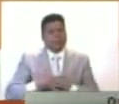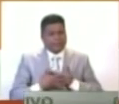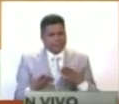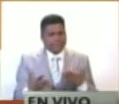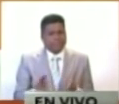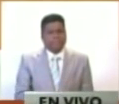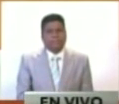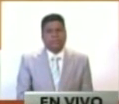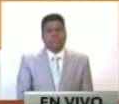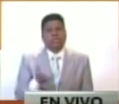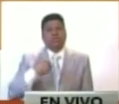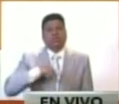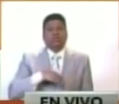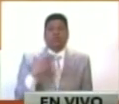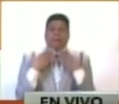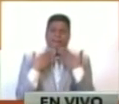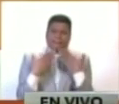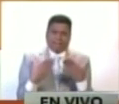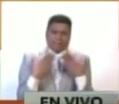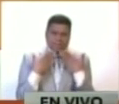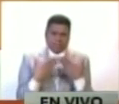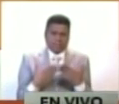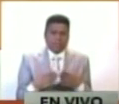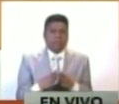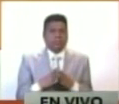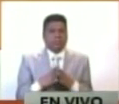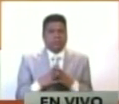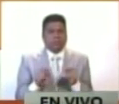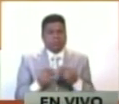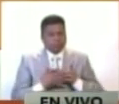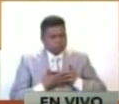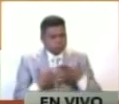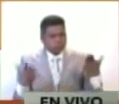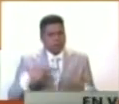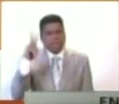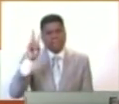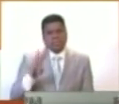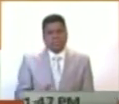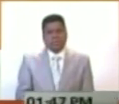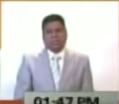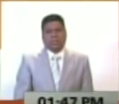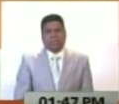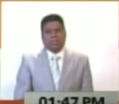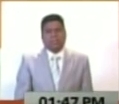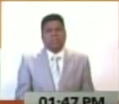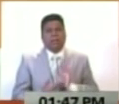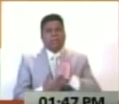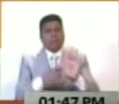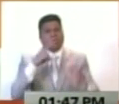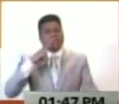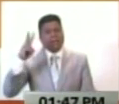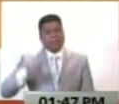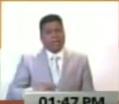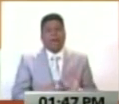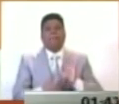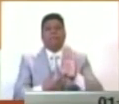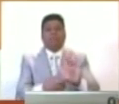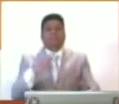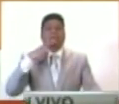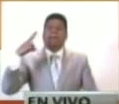nosotros agradecemos esta manifestación de solidaridad con Venezuela y que refleja la realidad, refleja la